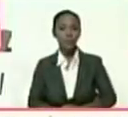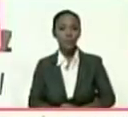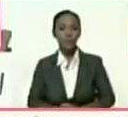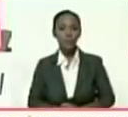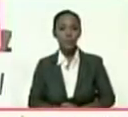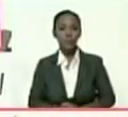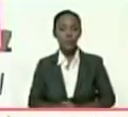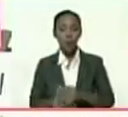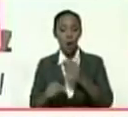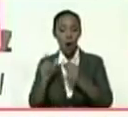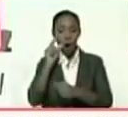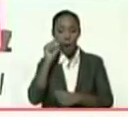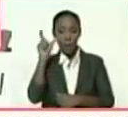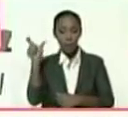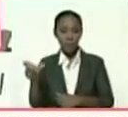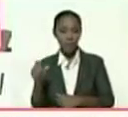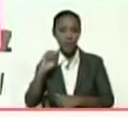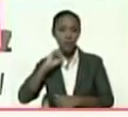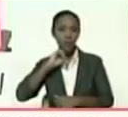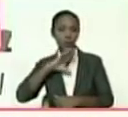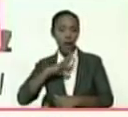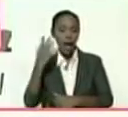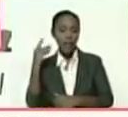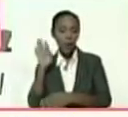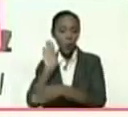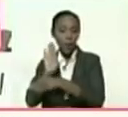Sánchez de Lozada, porque tenía que cuidar los intereses